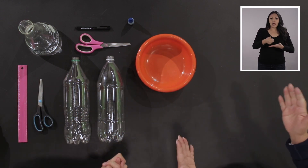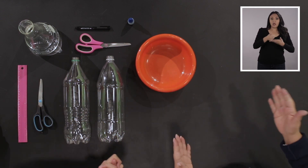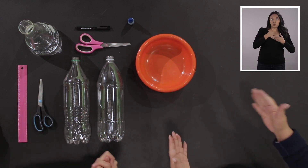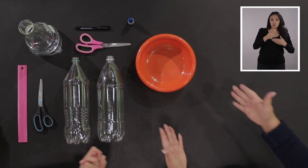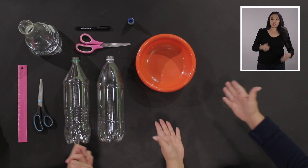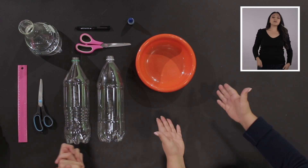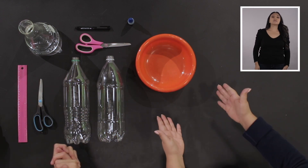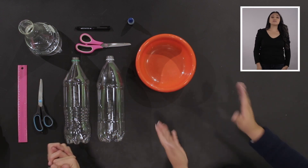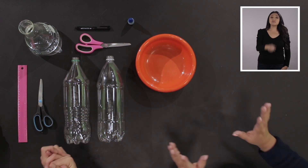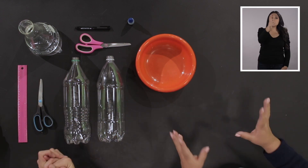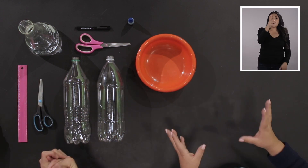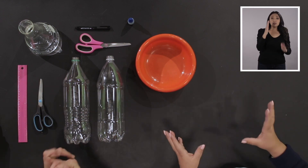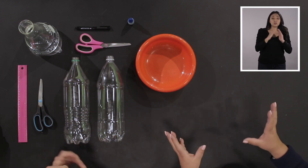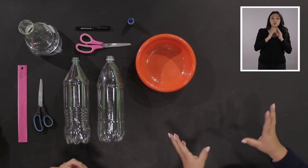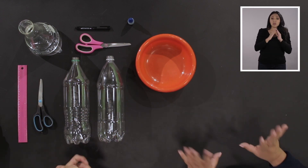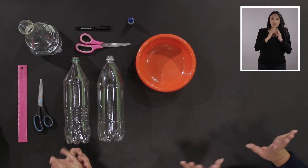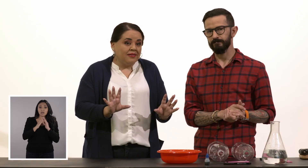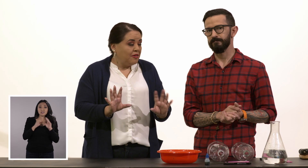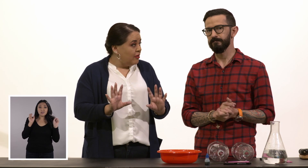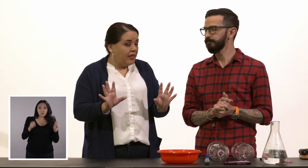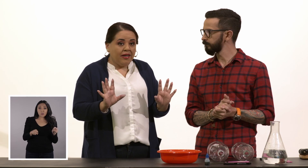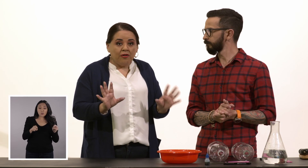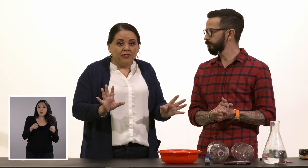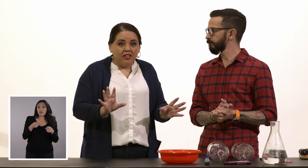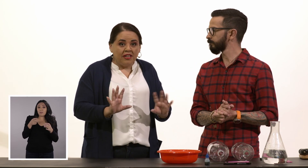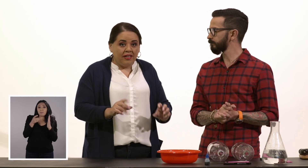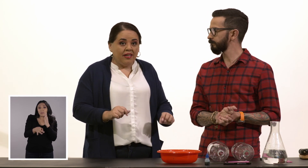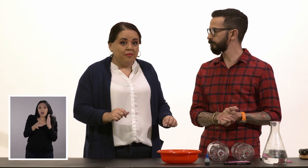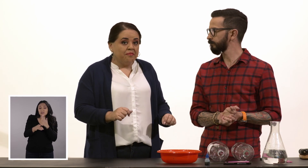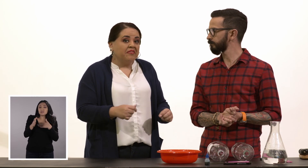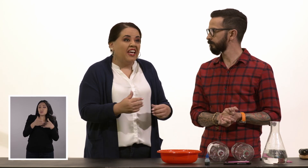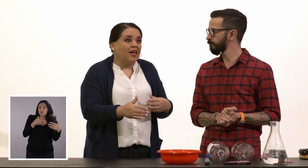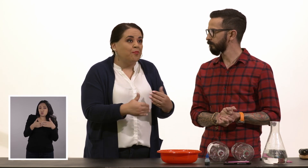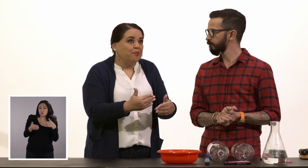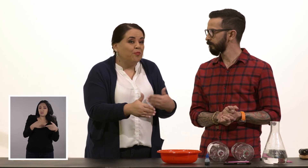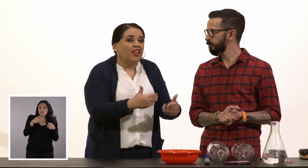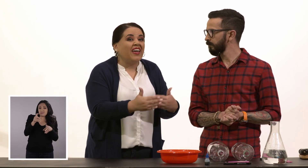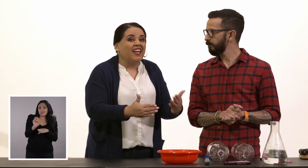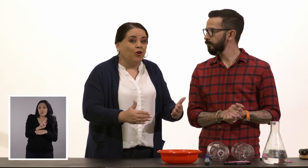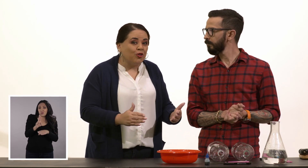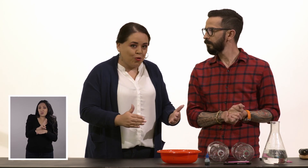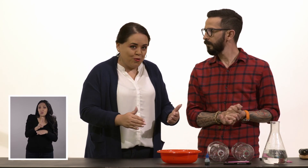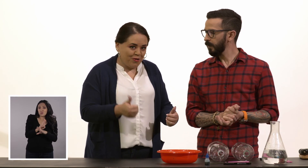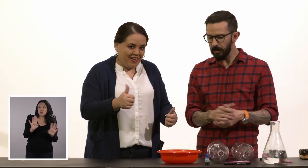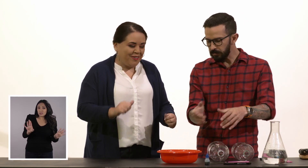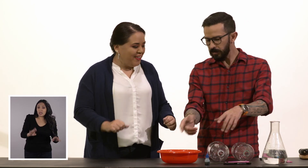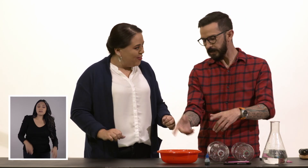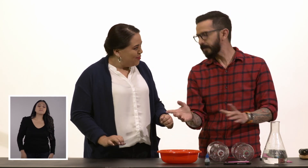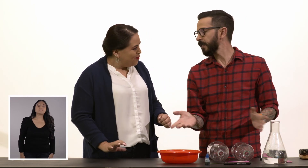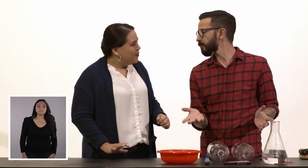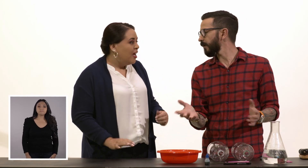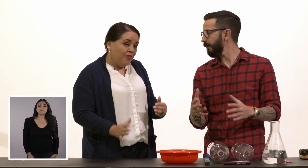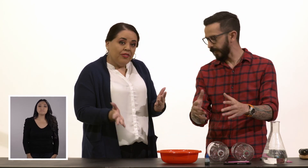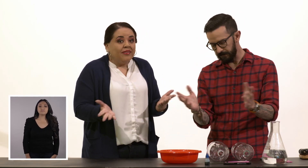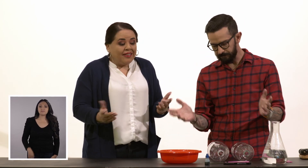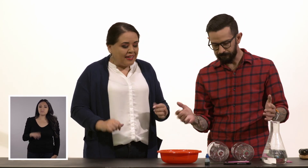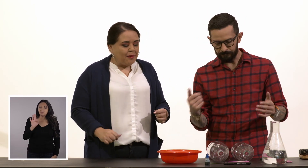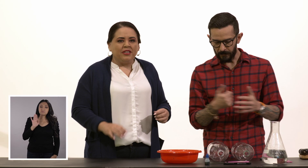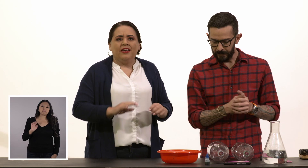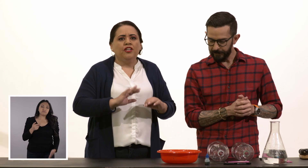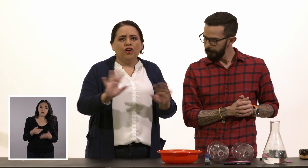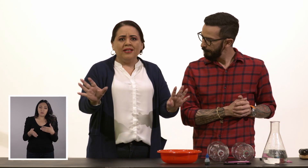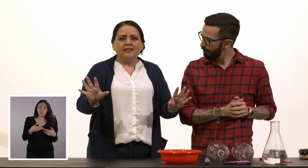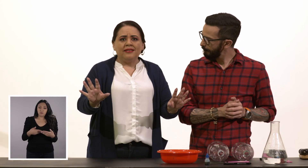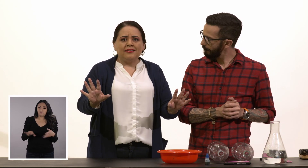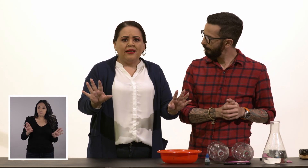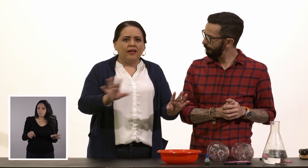Ok, usted en casa puede utilizar el recipiente plástico que considere que ya puede darle otro uso, ¿de acuerdo? No necesariamente tiene que ser una lavacara.